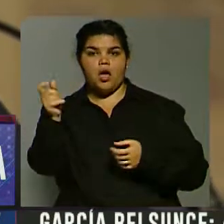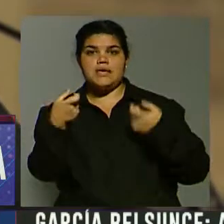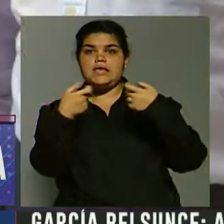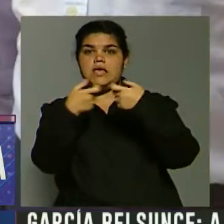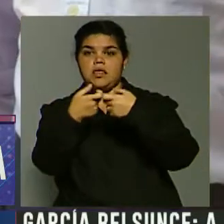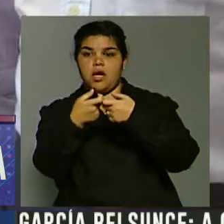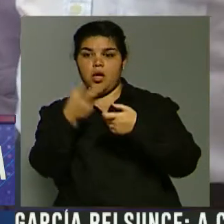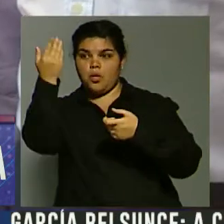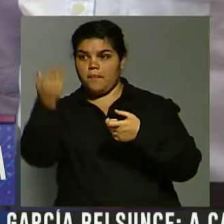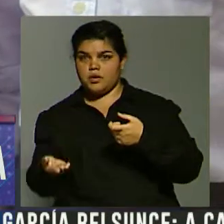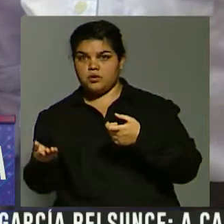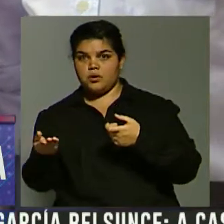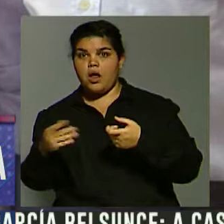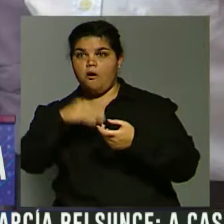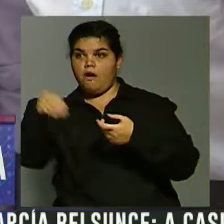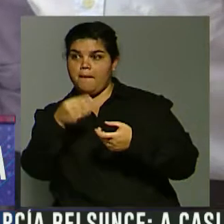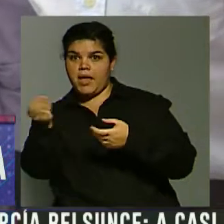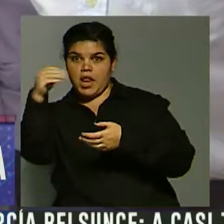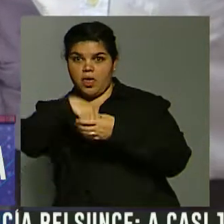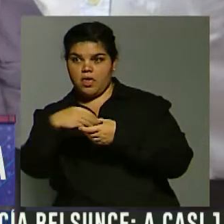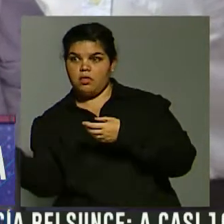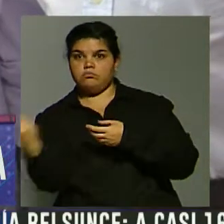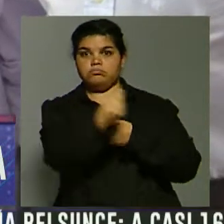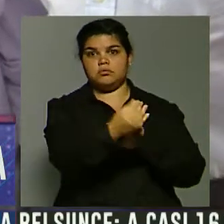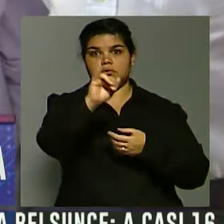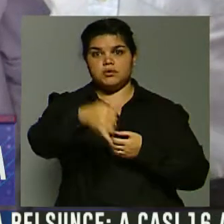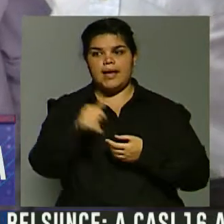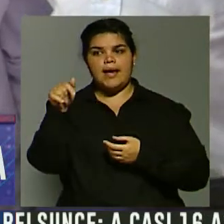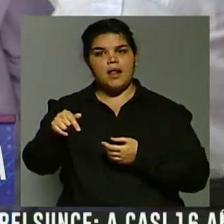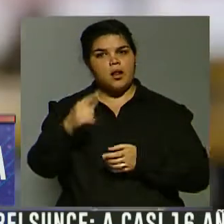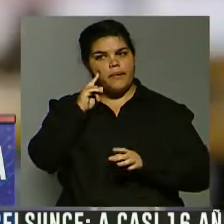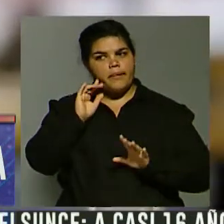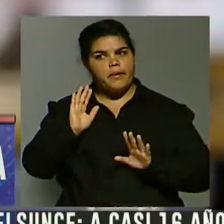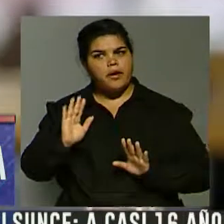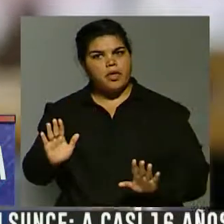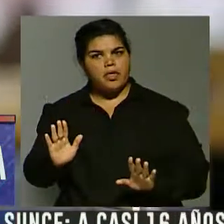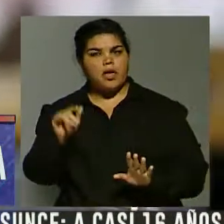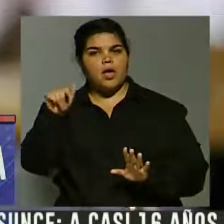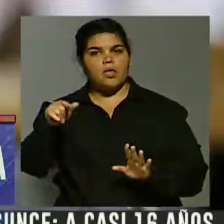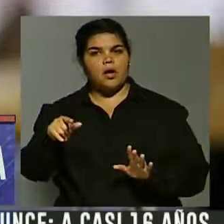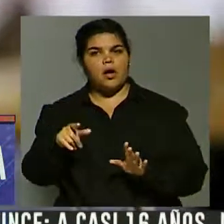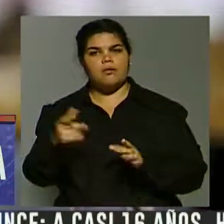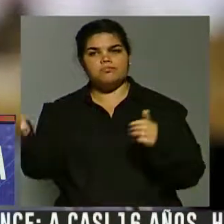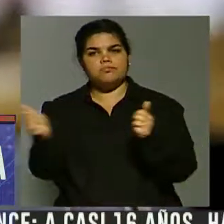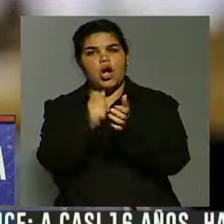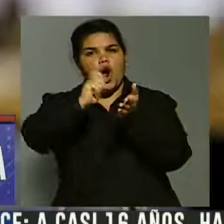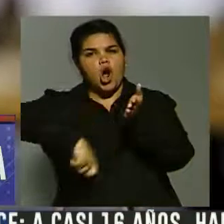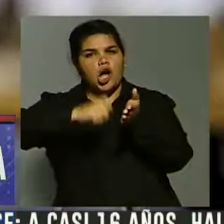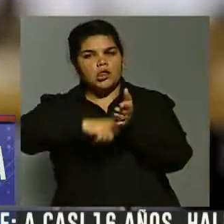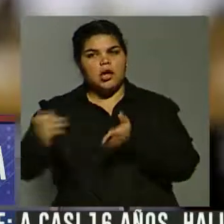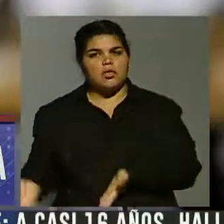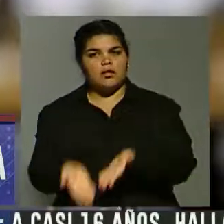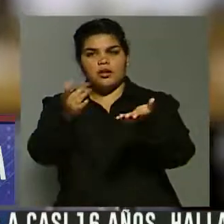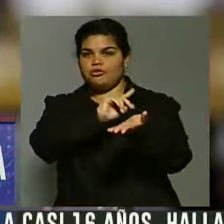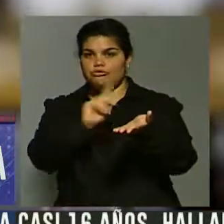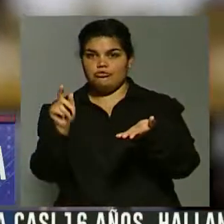una empleada de su familia. Debió actuar en forma prudente y no consentir la contratación, aparece en